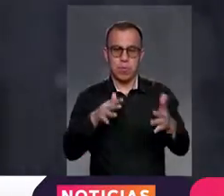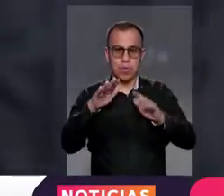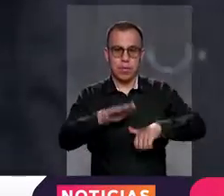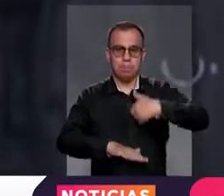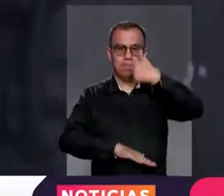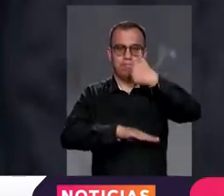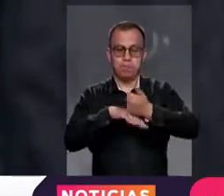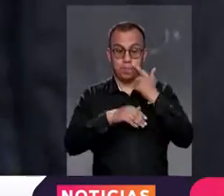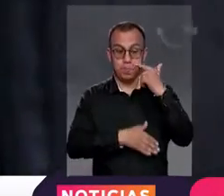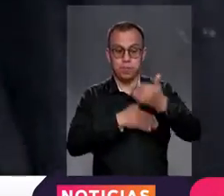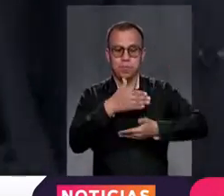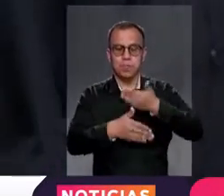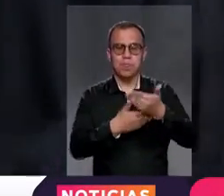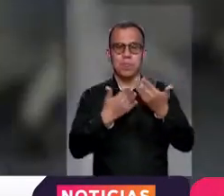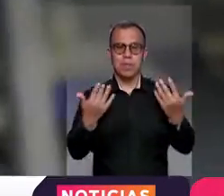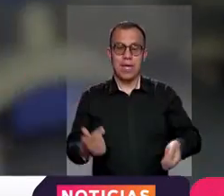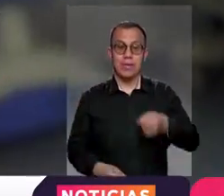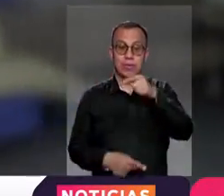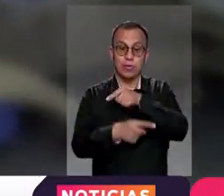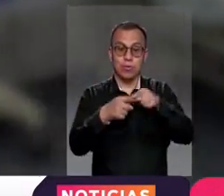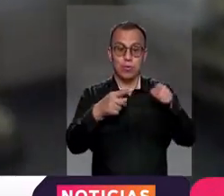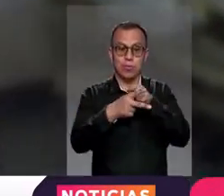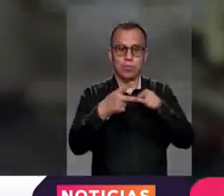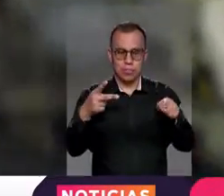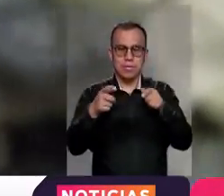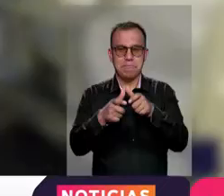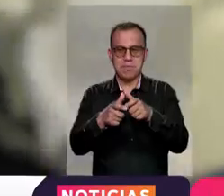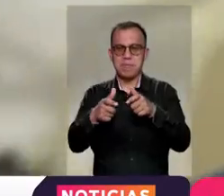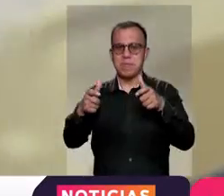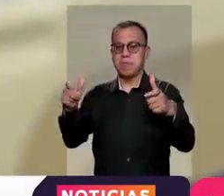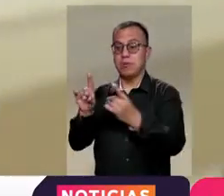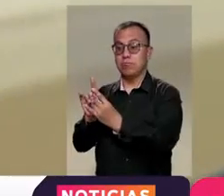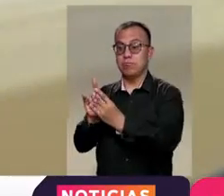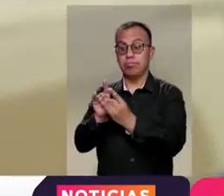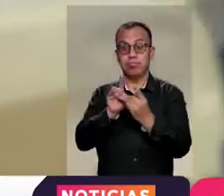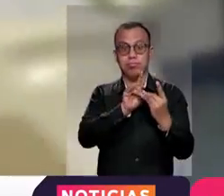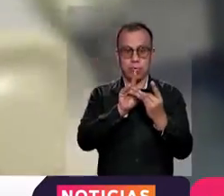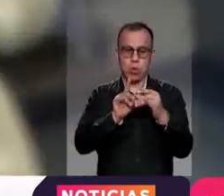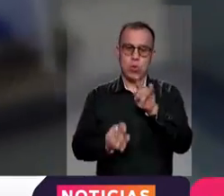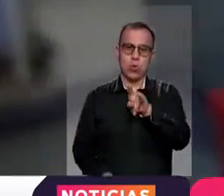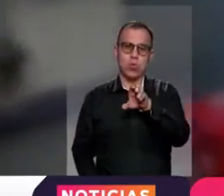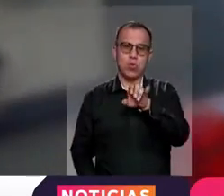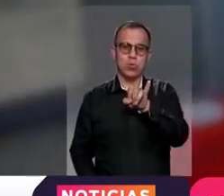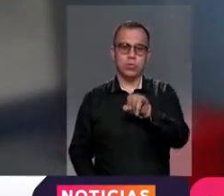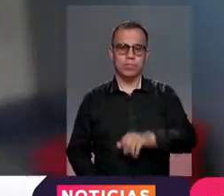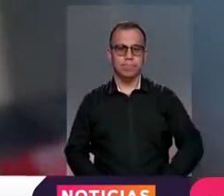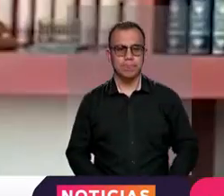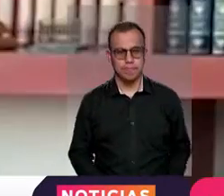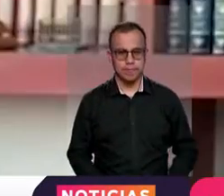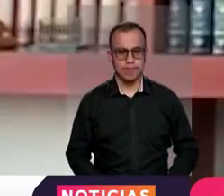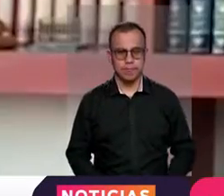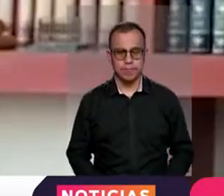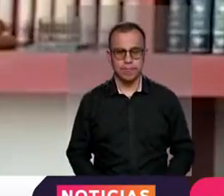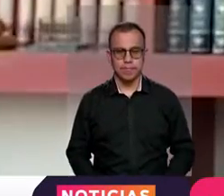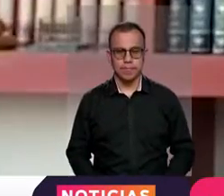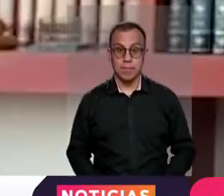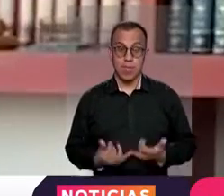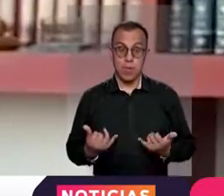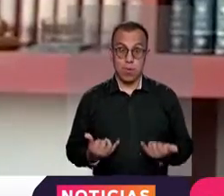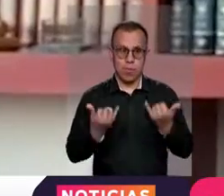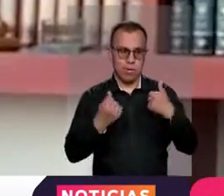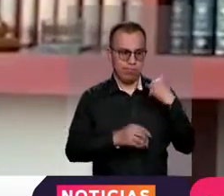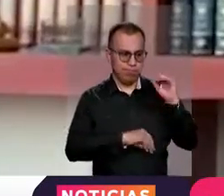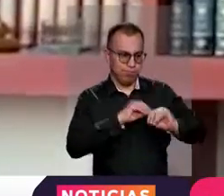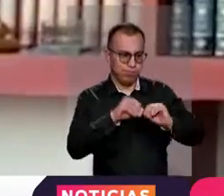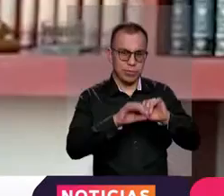autoridades sanitarias es que en 2 semanas haya un aumento en la ocupación de las unidades de cuidado intensivo. Todo lo que hagamos